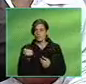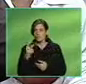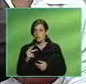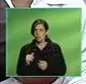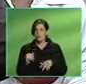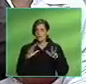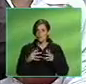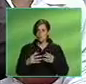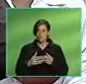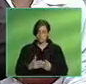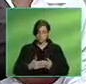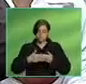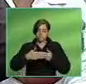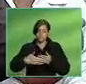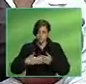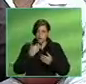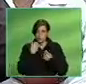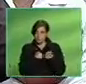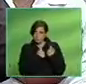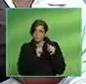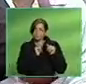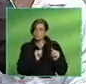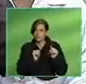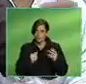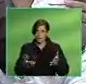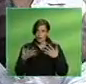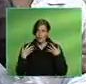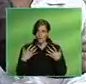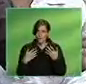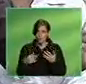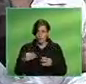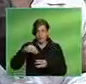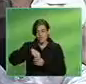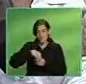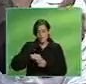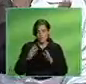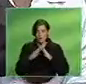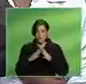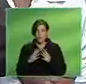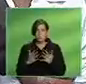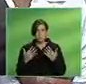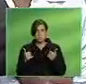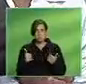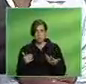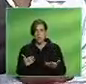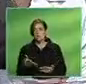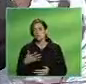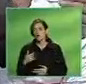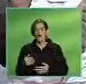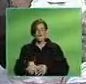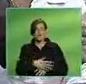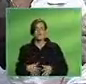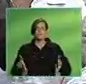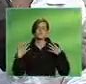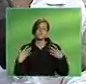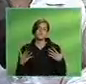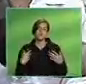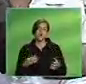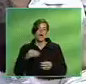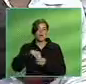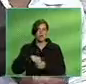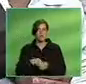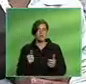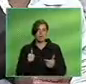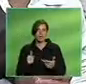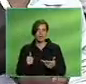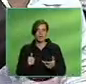de espesor que aíslan el calor, mantienen la casa adentro fresca cuando afuera hace calor y la mantienen calientica